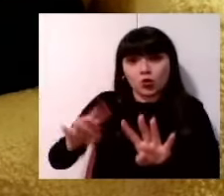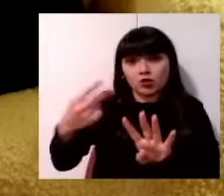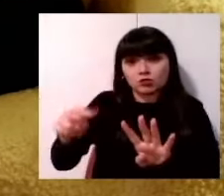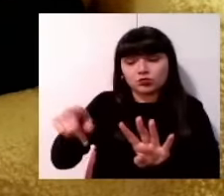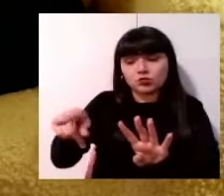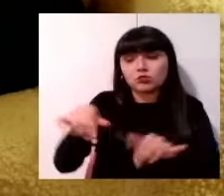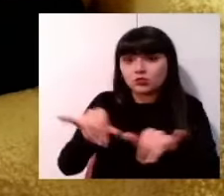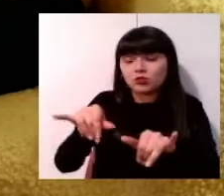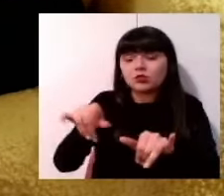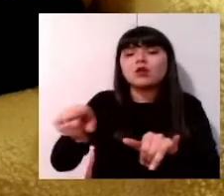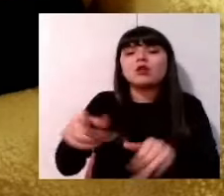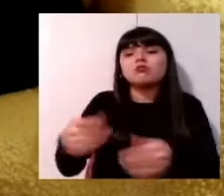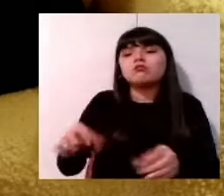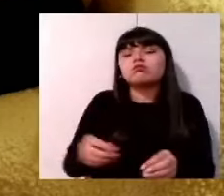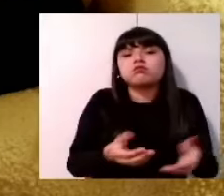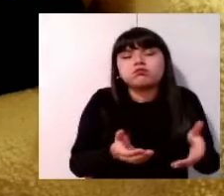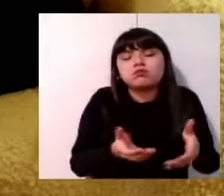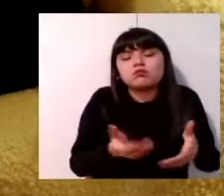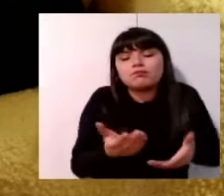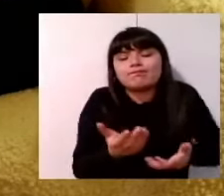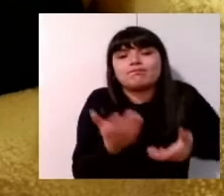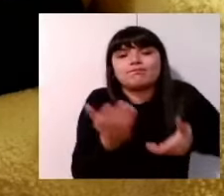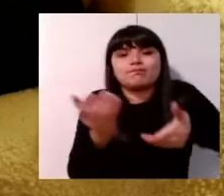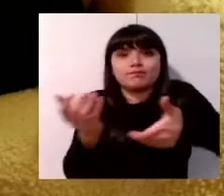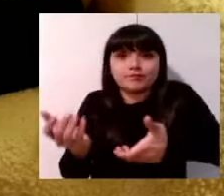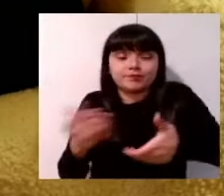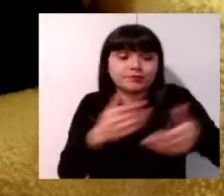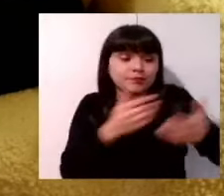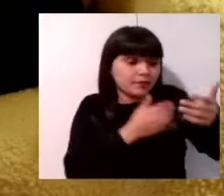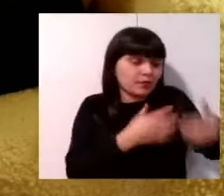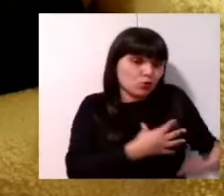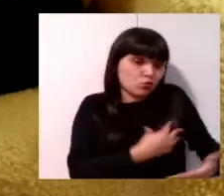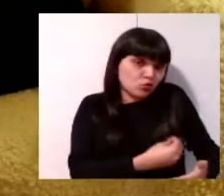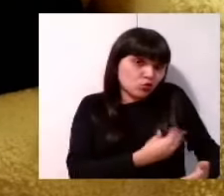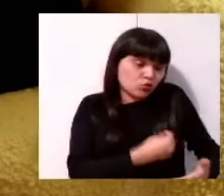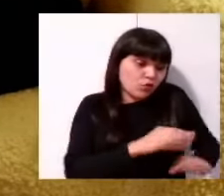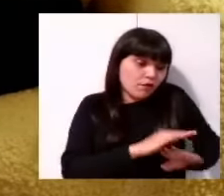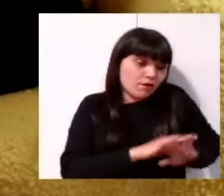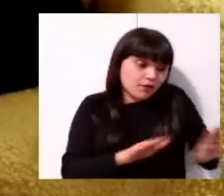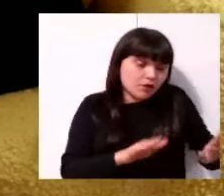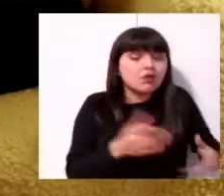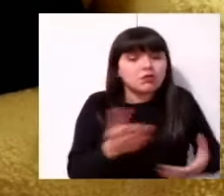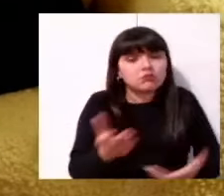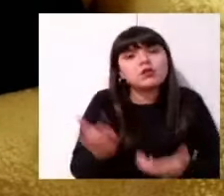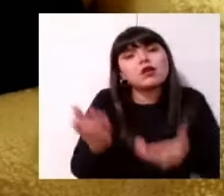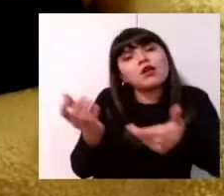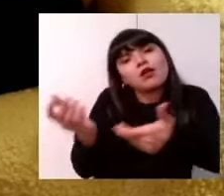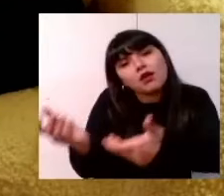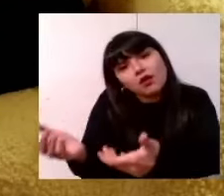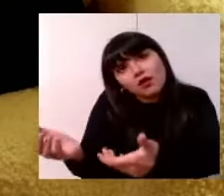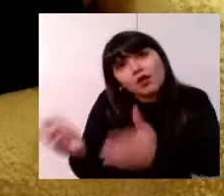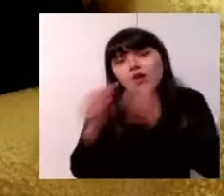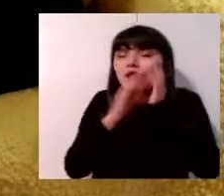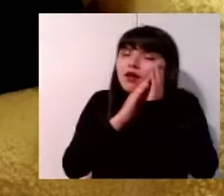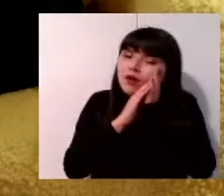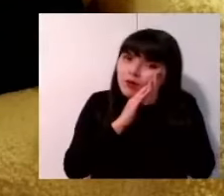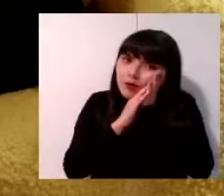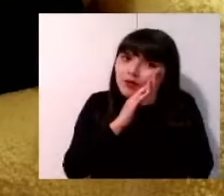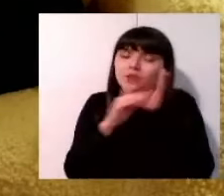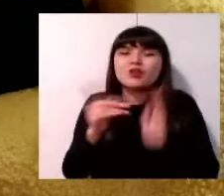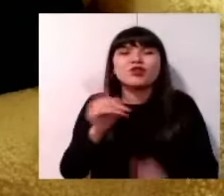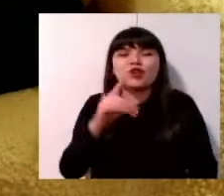las edades, que termine de tomar leche y que se acueste todavía medio somnoliento, no totalmente dormido, cosa que no